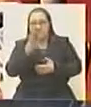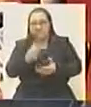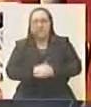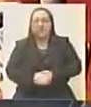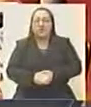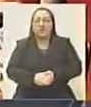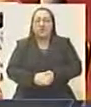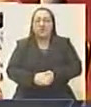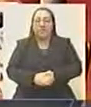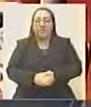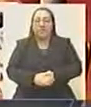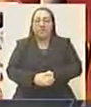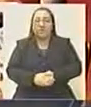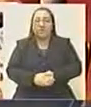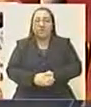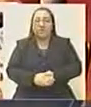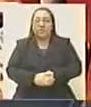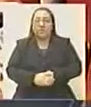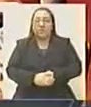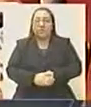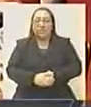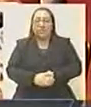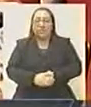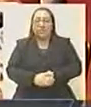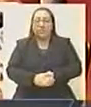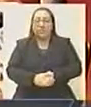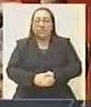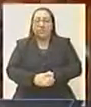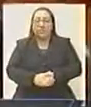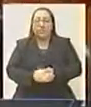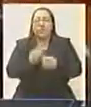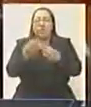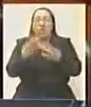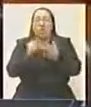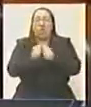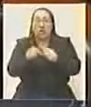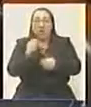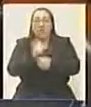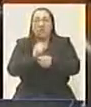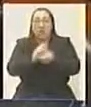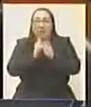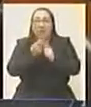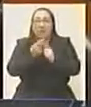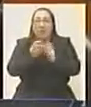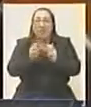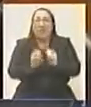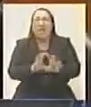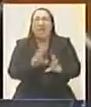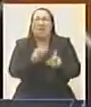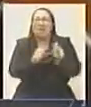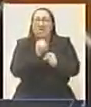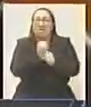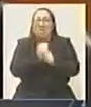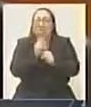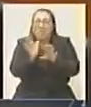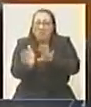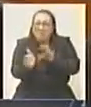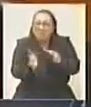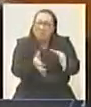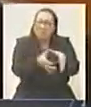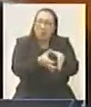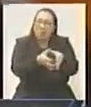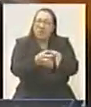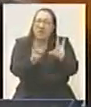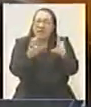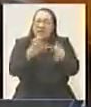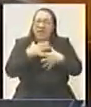Señor presidente, entonces, en una reforma de esta naturaleza, señor, dejarlos a los trabajadores, a una parte de los trabajadores del